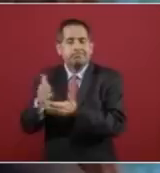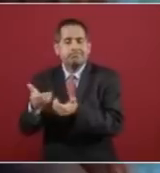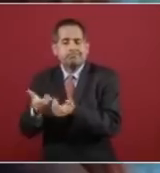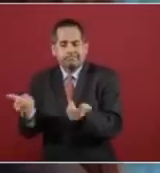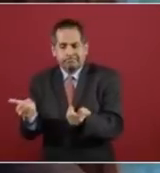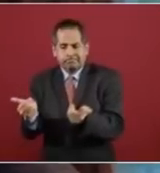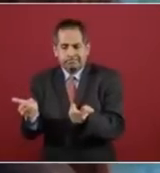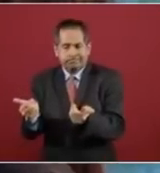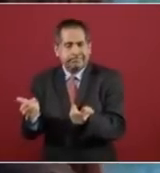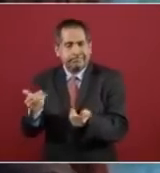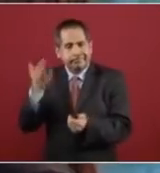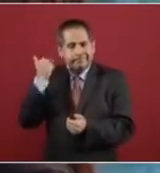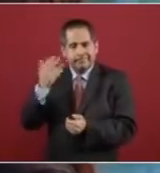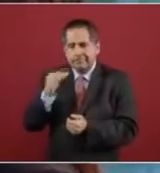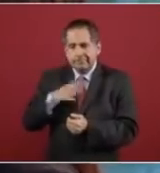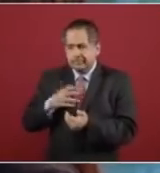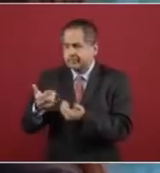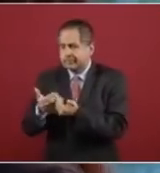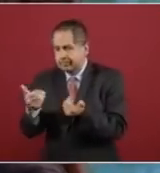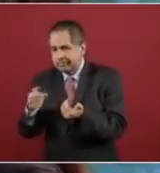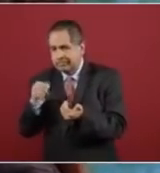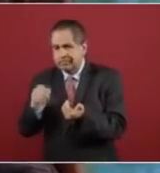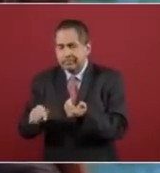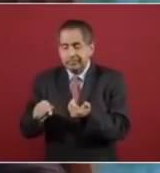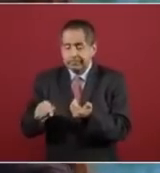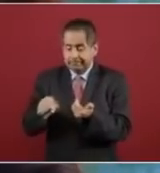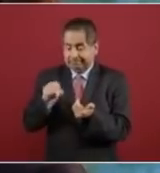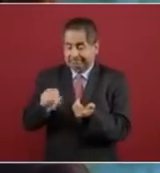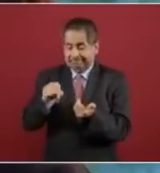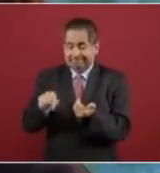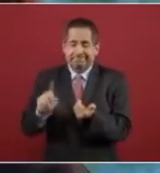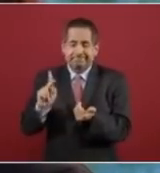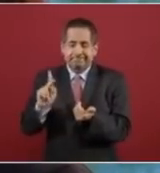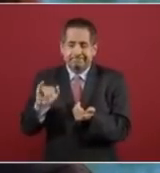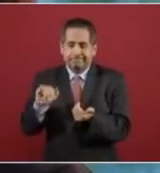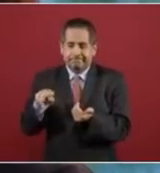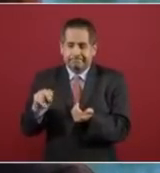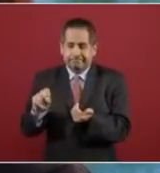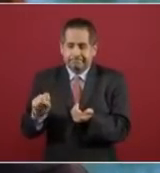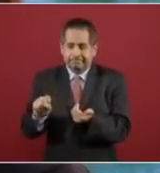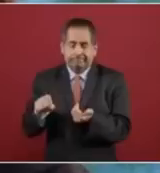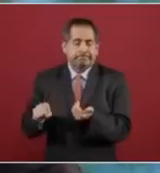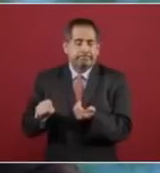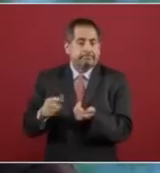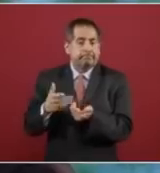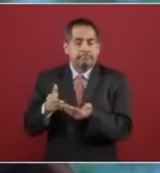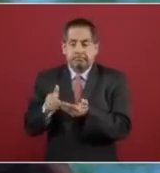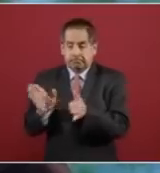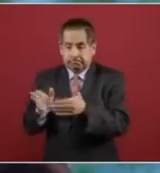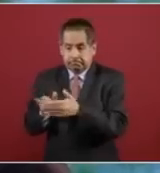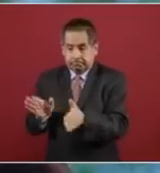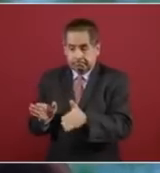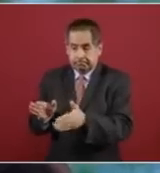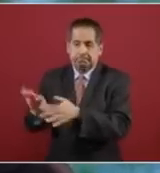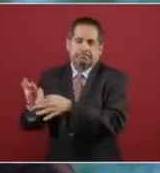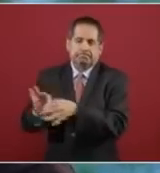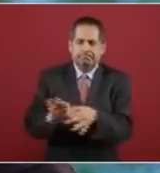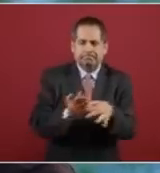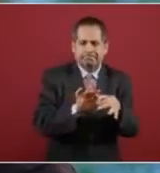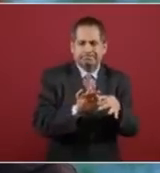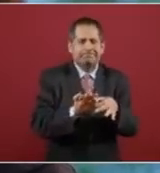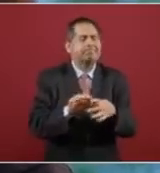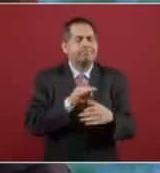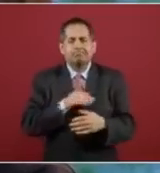porque justamente ahí está Los Pinos. Ahora, con la integración de Los Pinos a